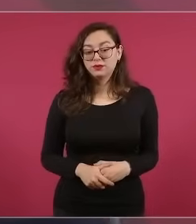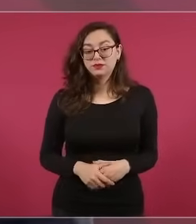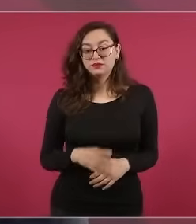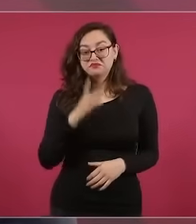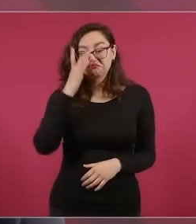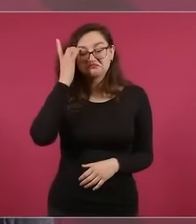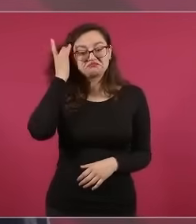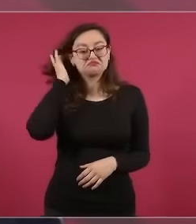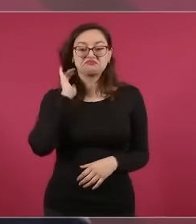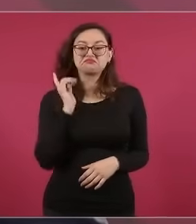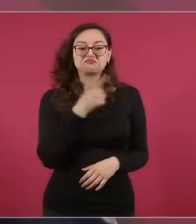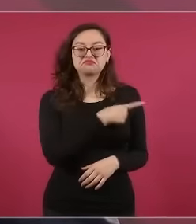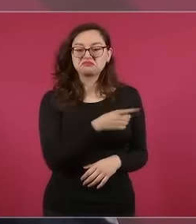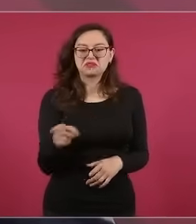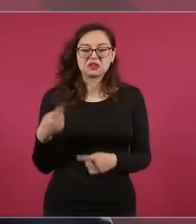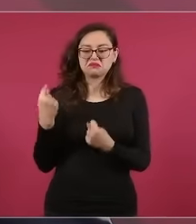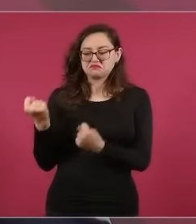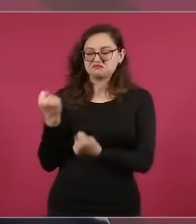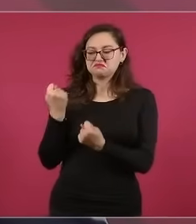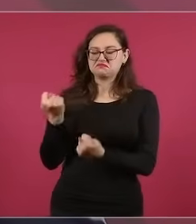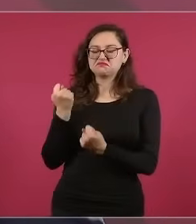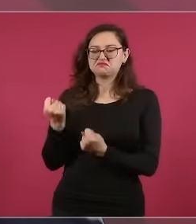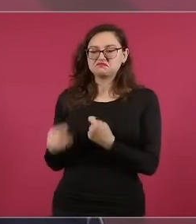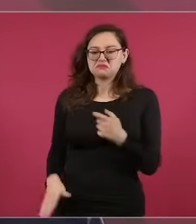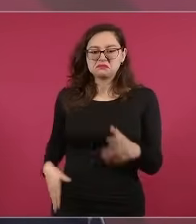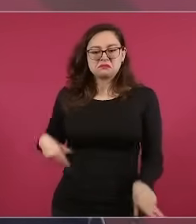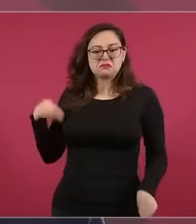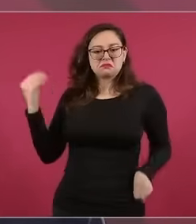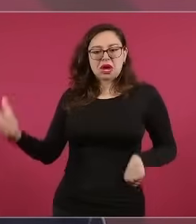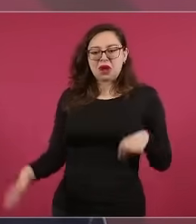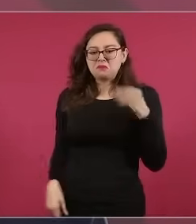pero algunos no entendieron.